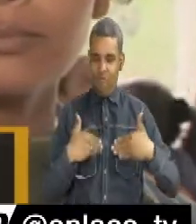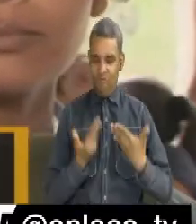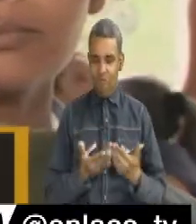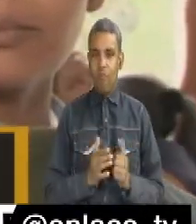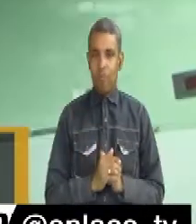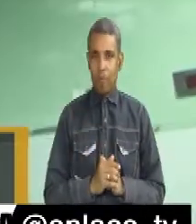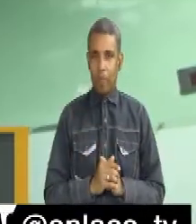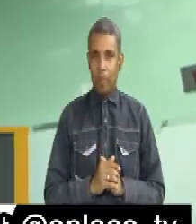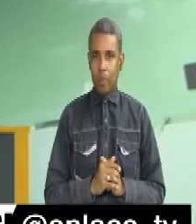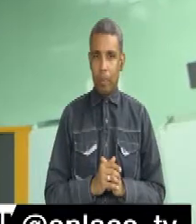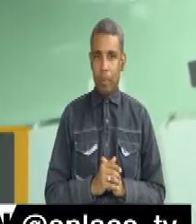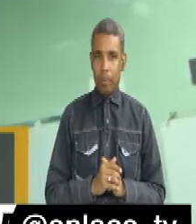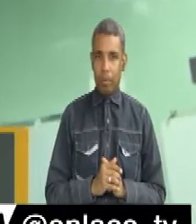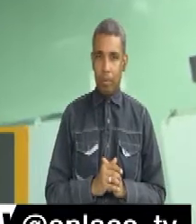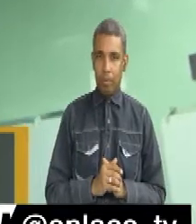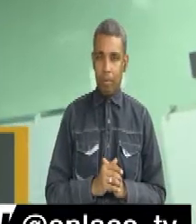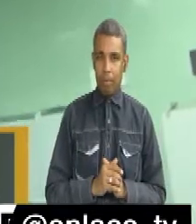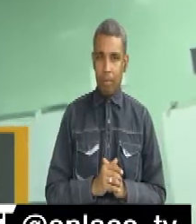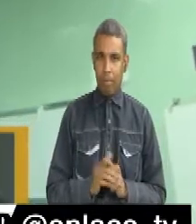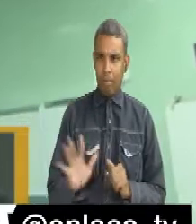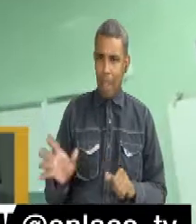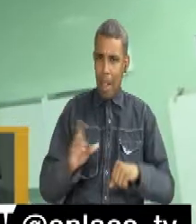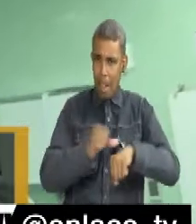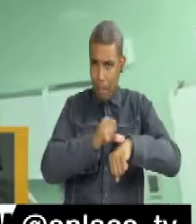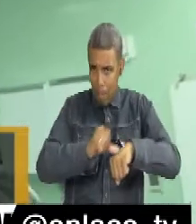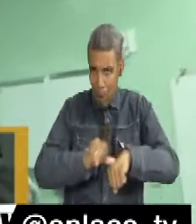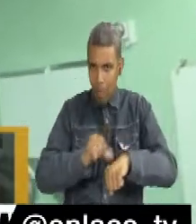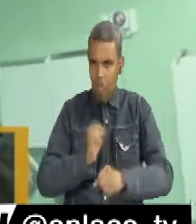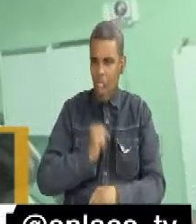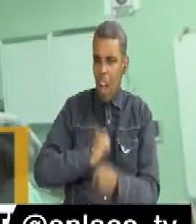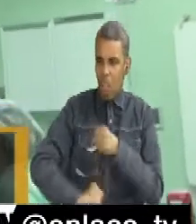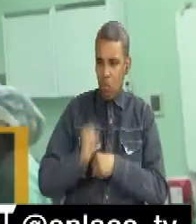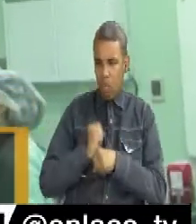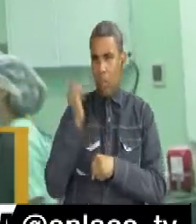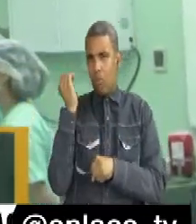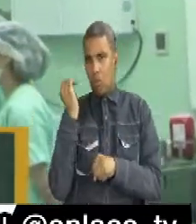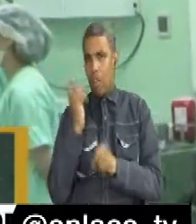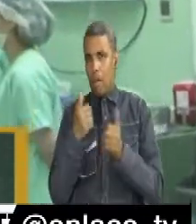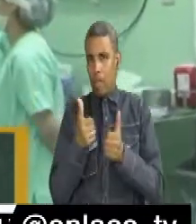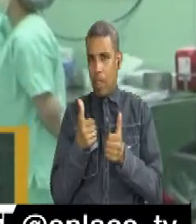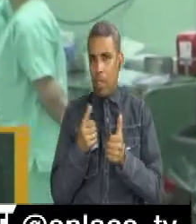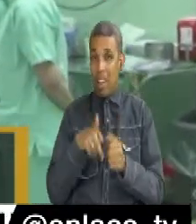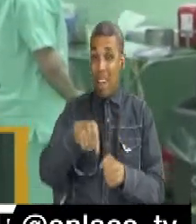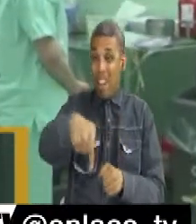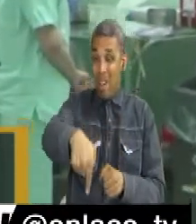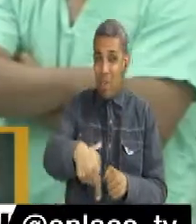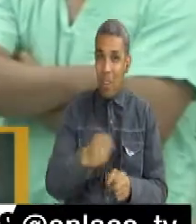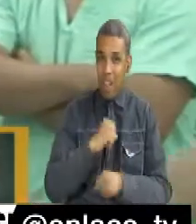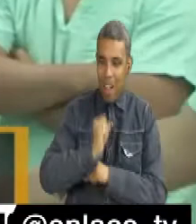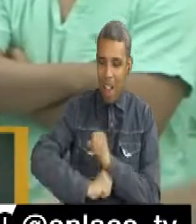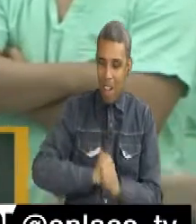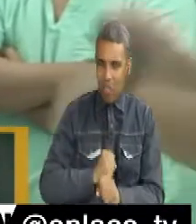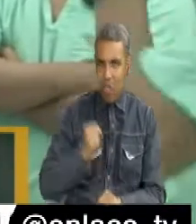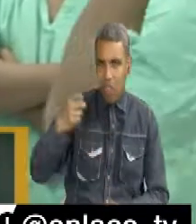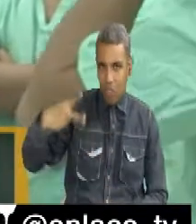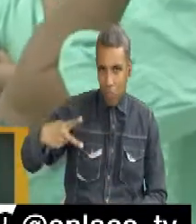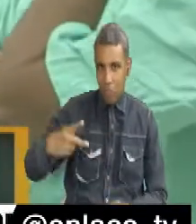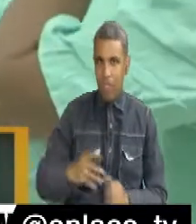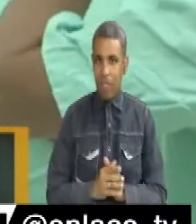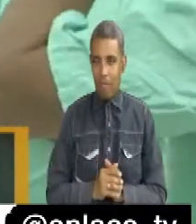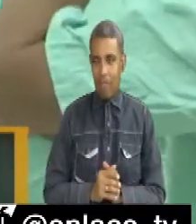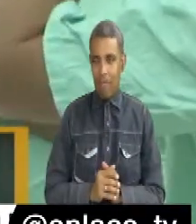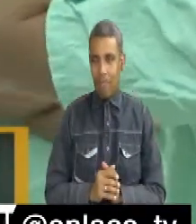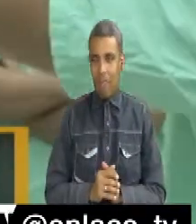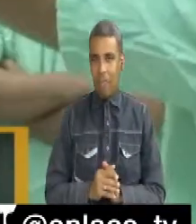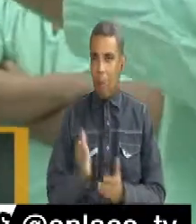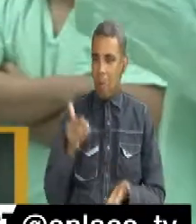él y ya lo operaron el año pasado y salió bien, gracias a Dios, bien la operación, y ahora ahorita que lo